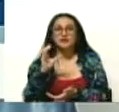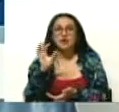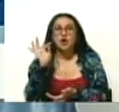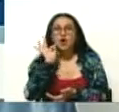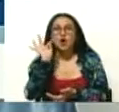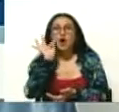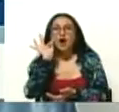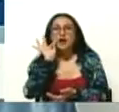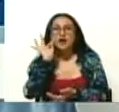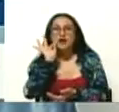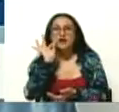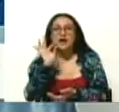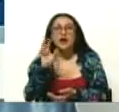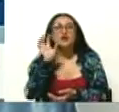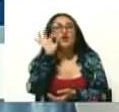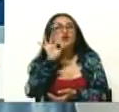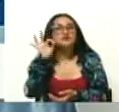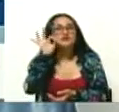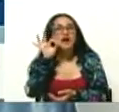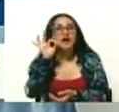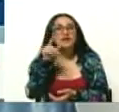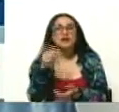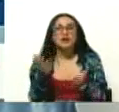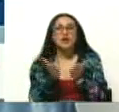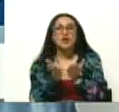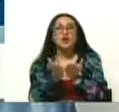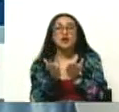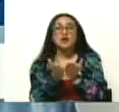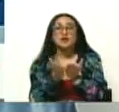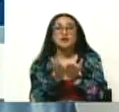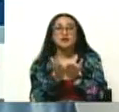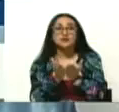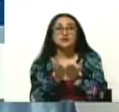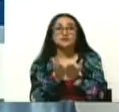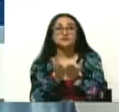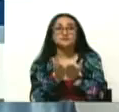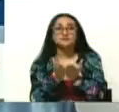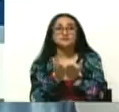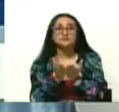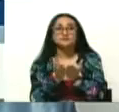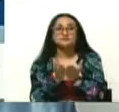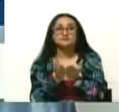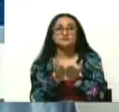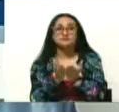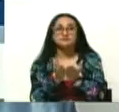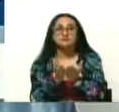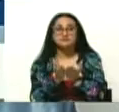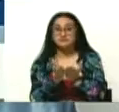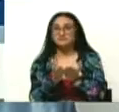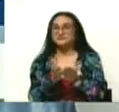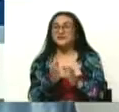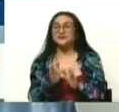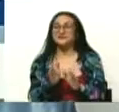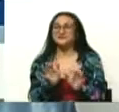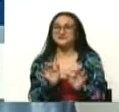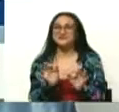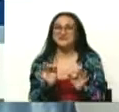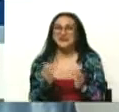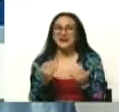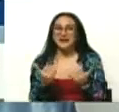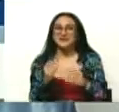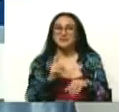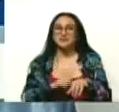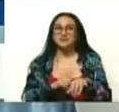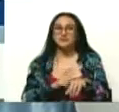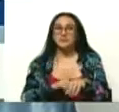el cual presuntamente fue arrojado por un estudiante, aún por identificar al momento del abordaje, por lo que se dio inicio a una investigación penal